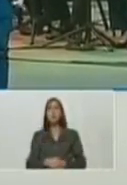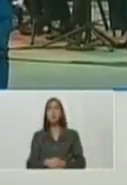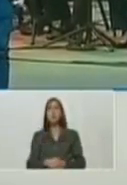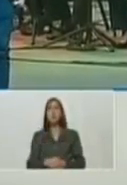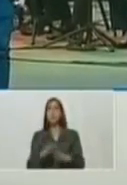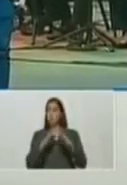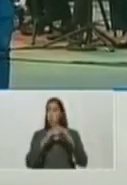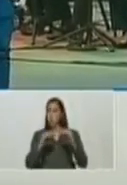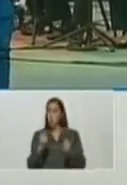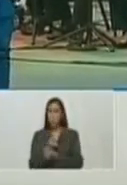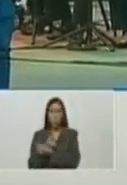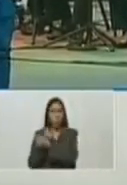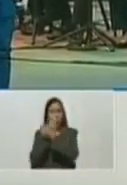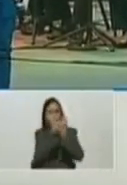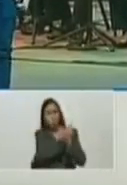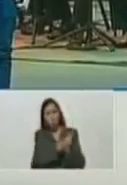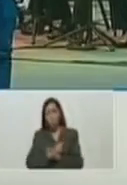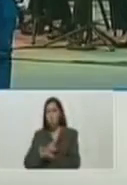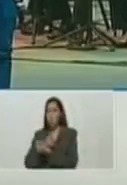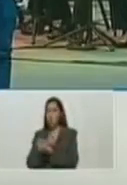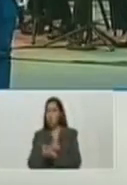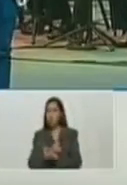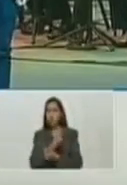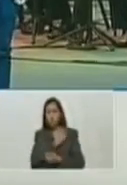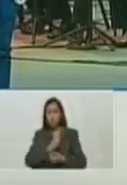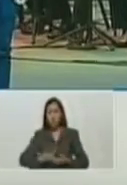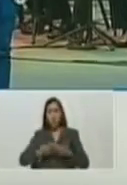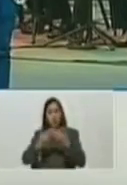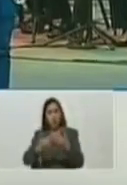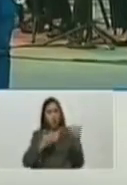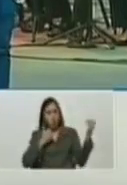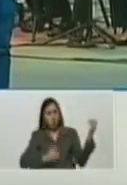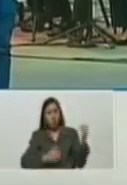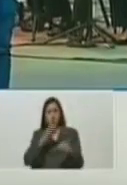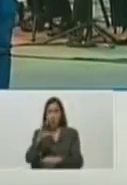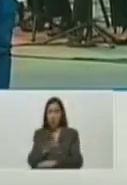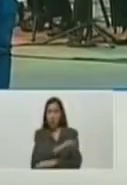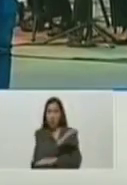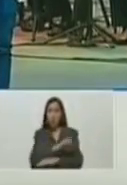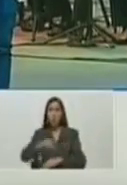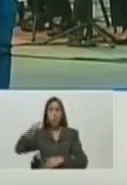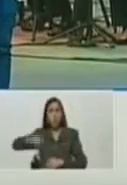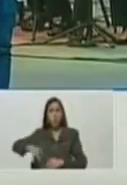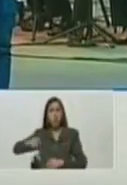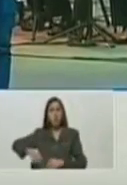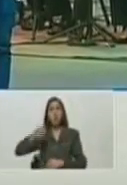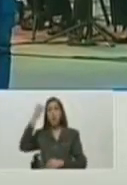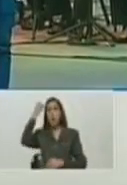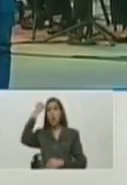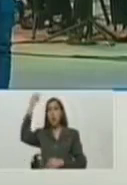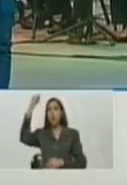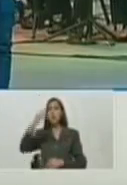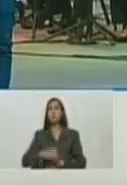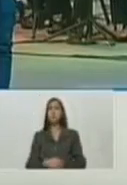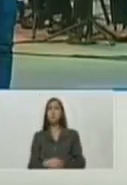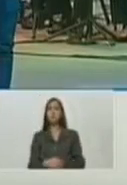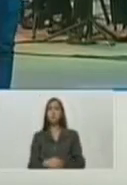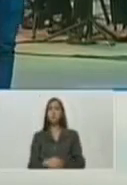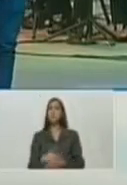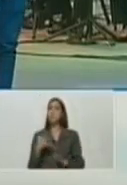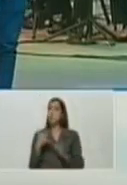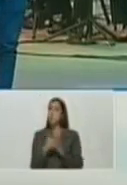todo el amor que usted ha conferido a Alí Primera, a la canción necesaria, a la idea, la cual es la parte